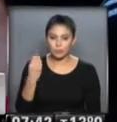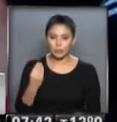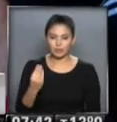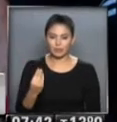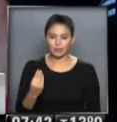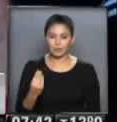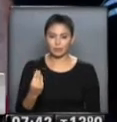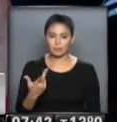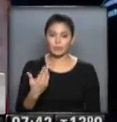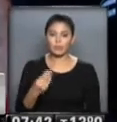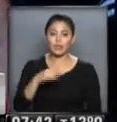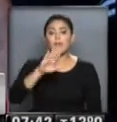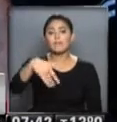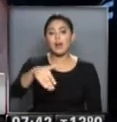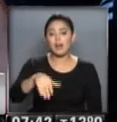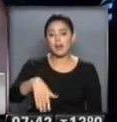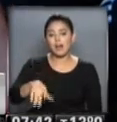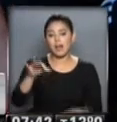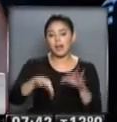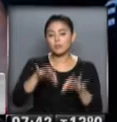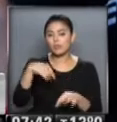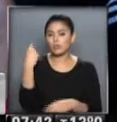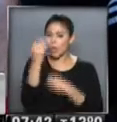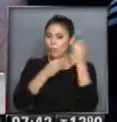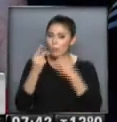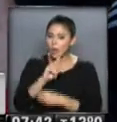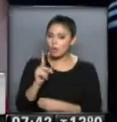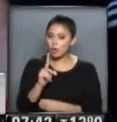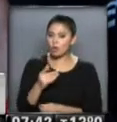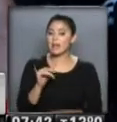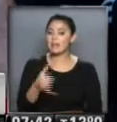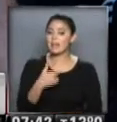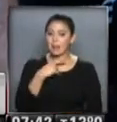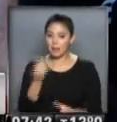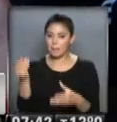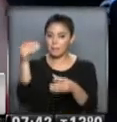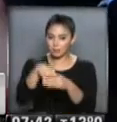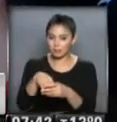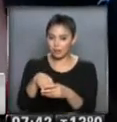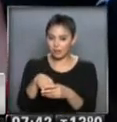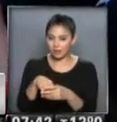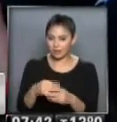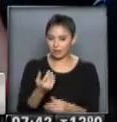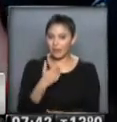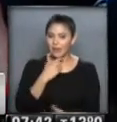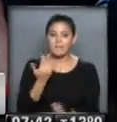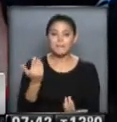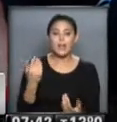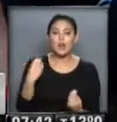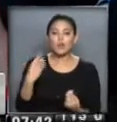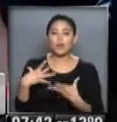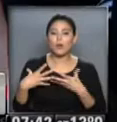por las lecciones que van a venir nosotros tan preocupados estamos queremos participar te queremos ver cómo acompañamos